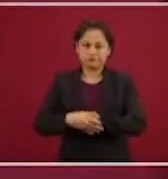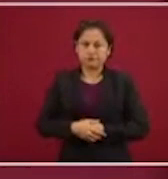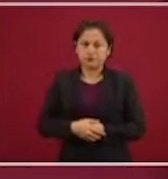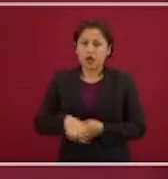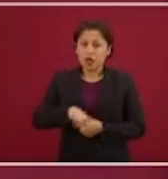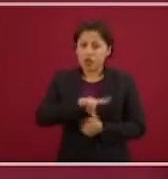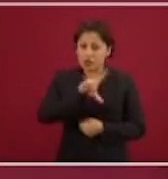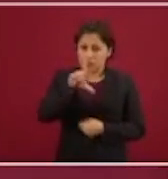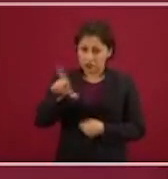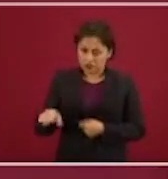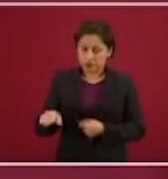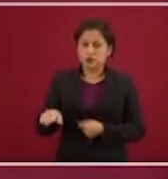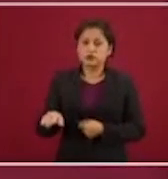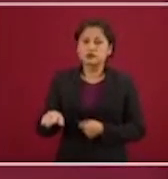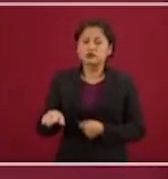extrayendo